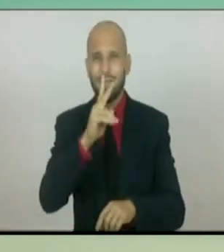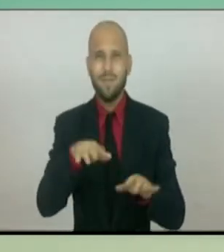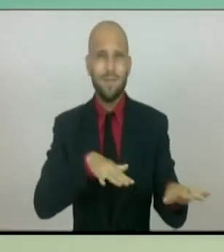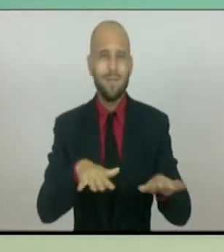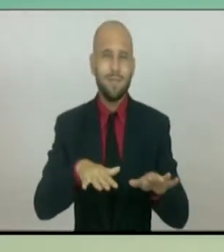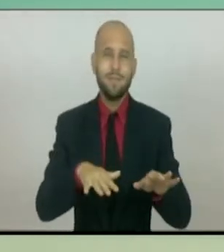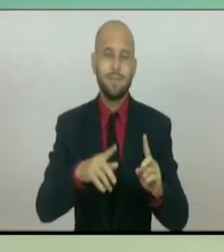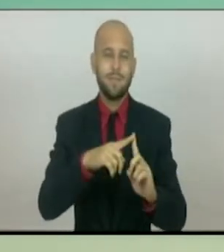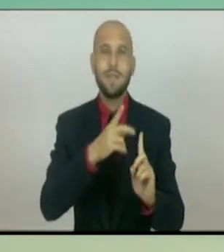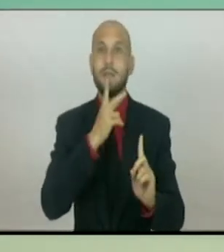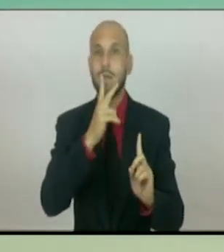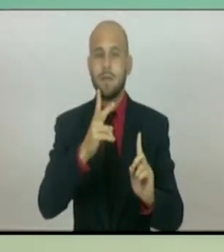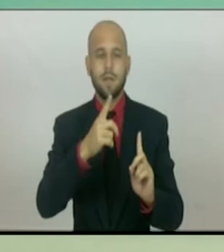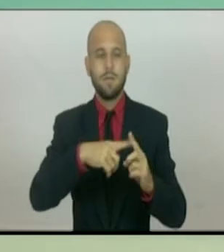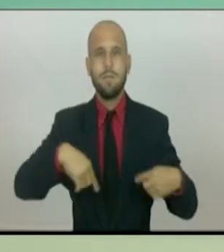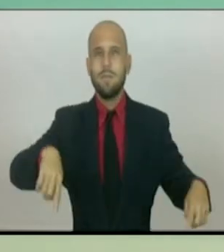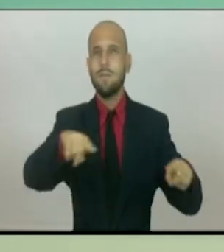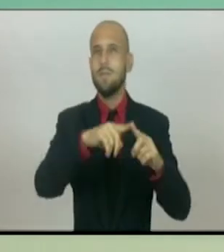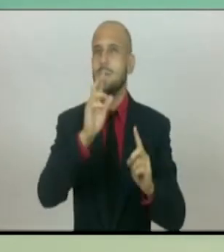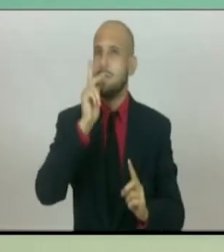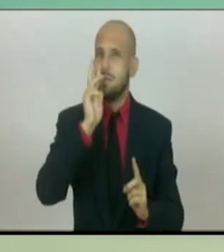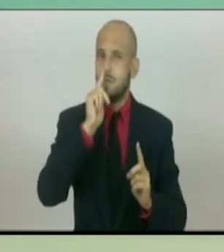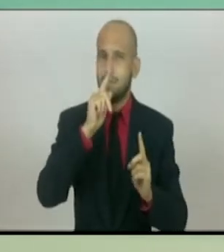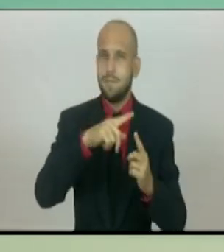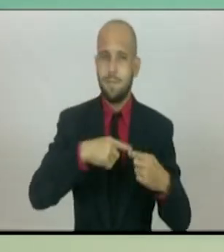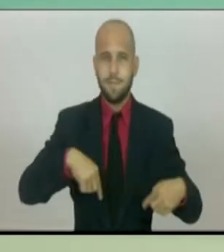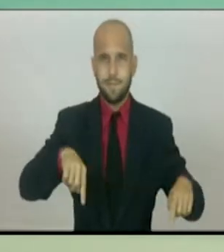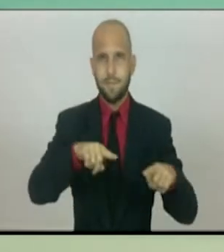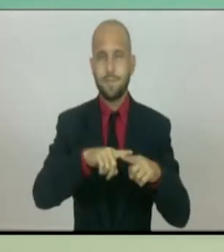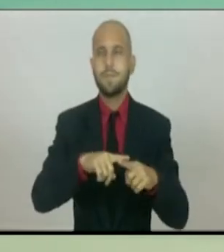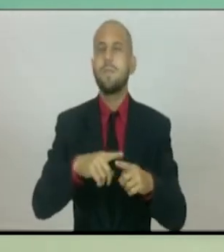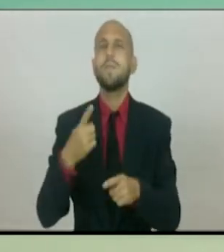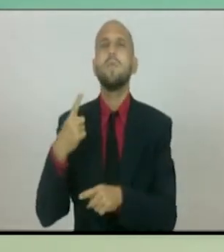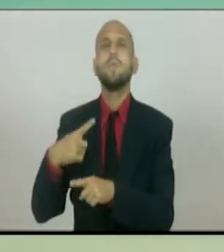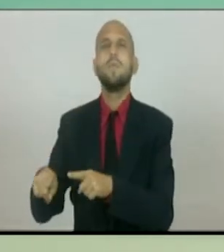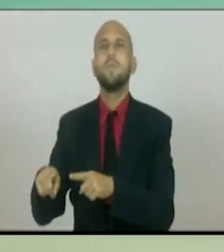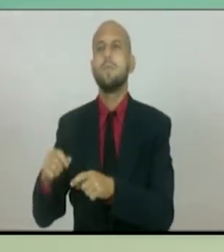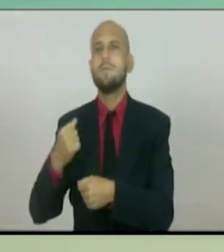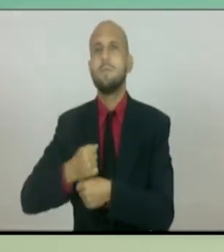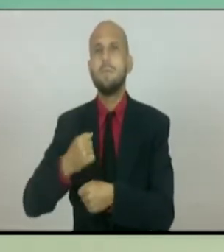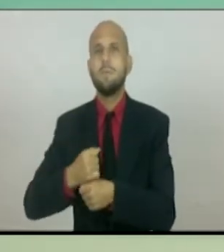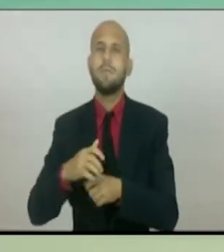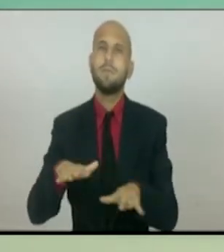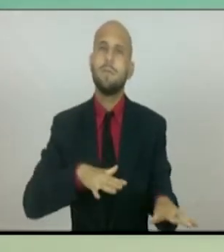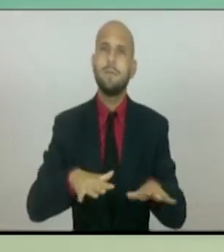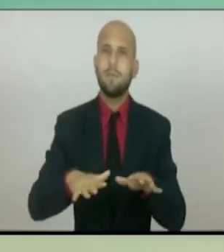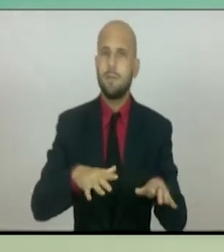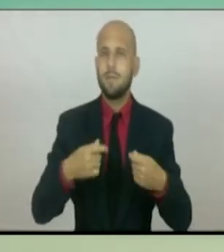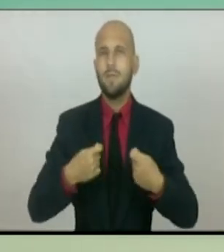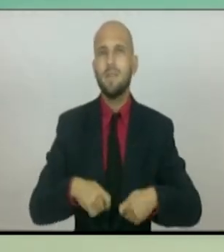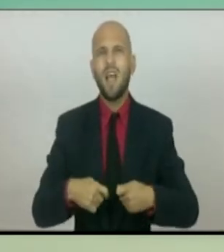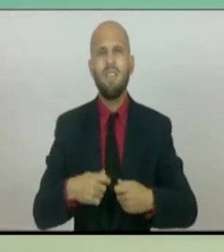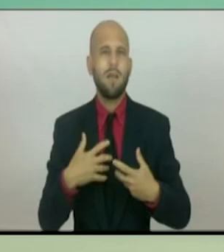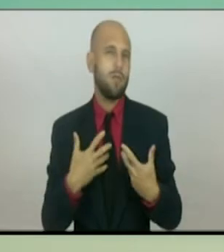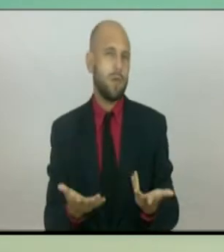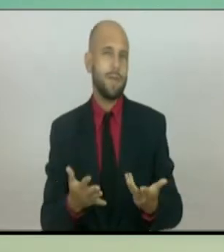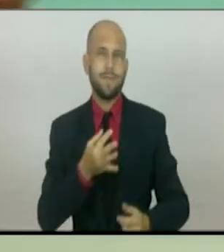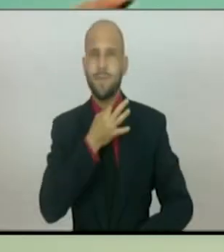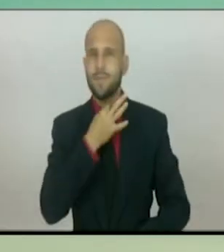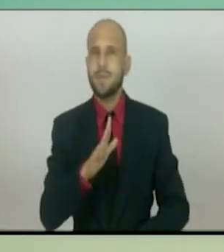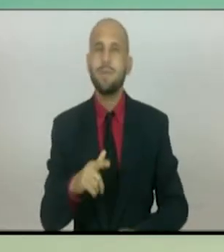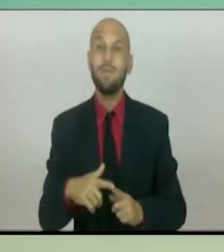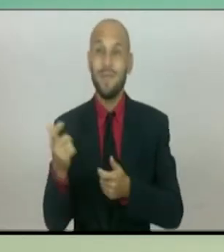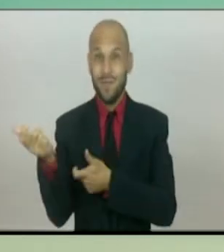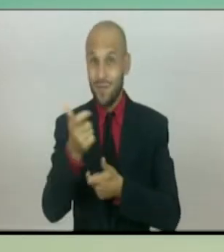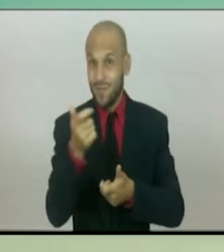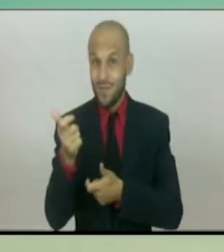un cuadrante, un grupo de manzanas, hay un otro grupo de acciones que deben de realizarse al unísono con la